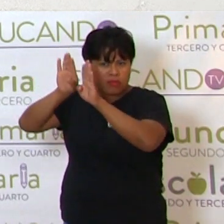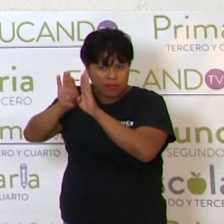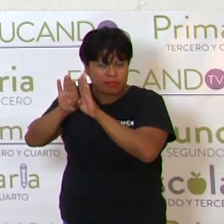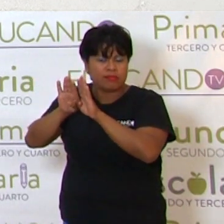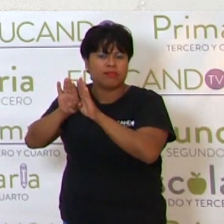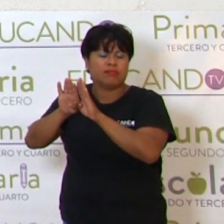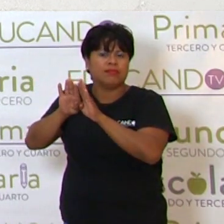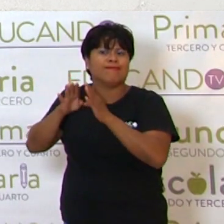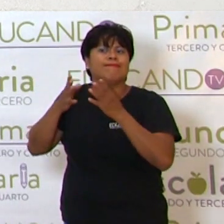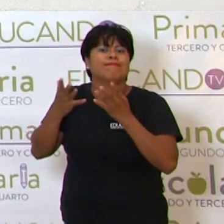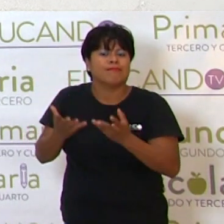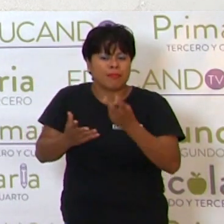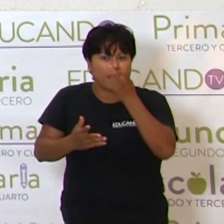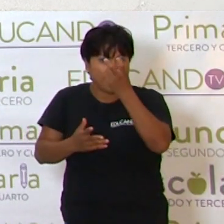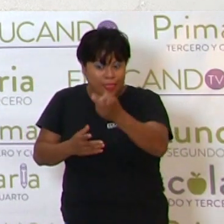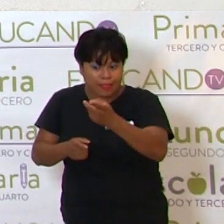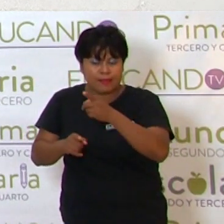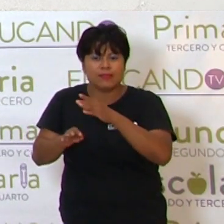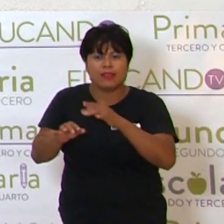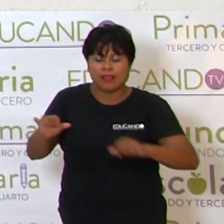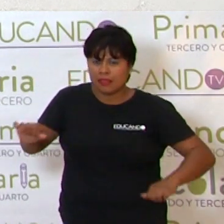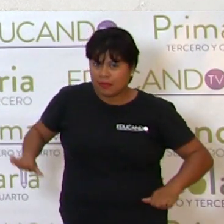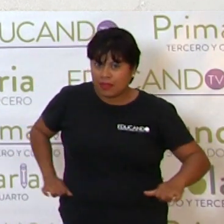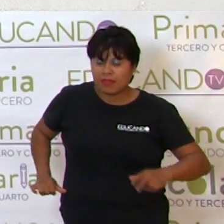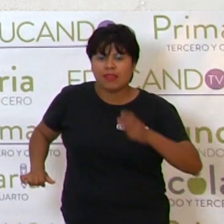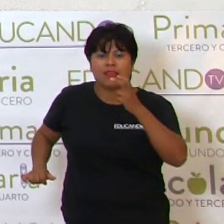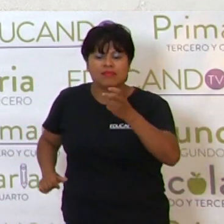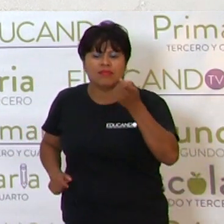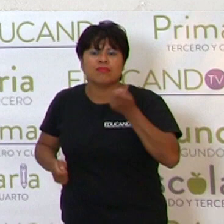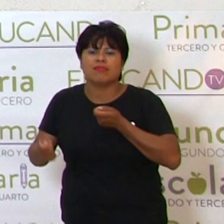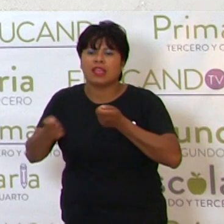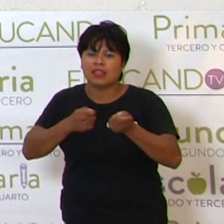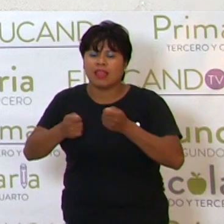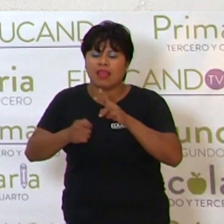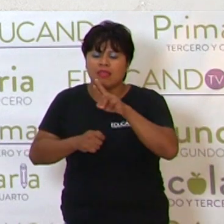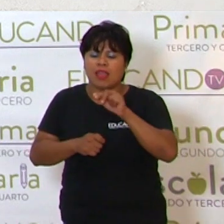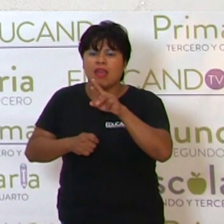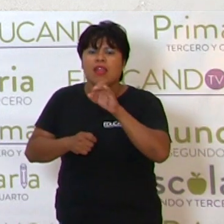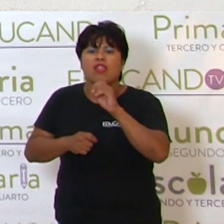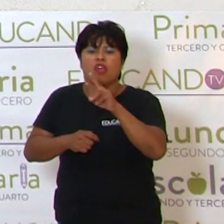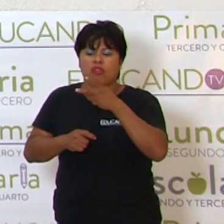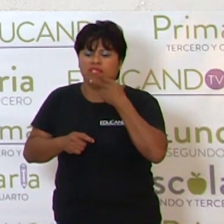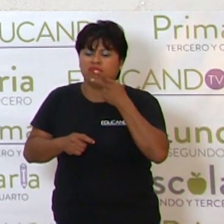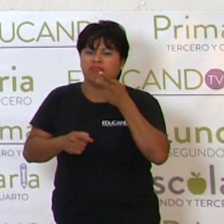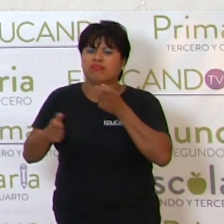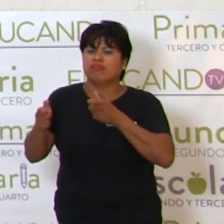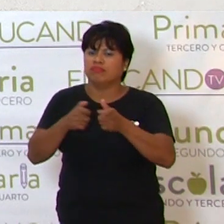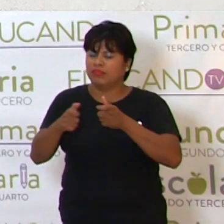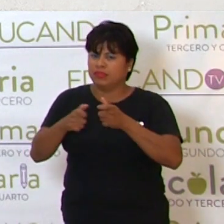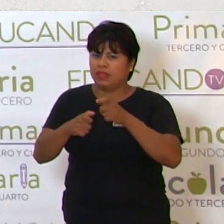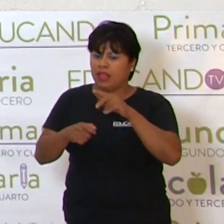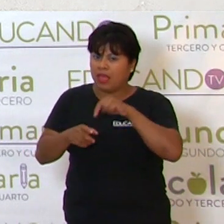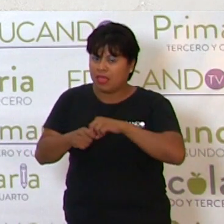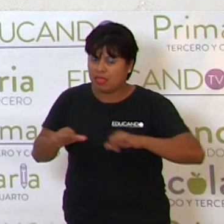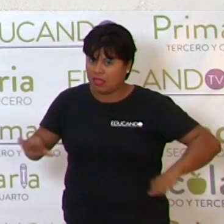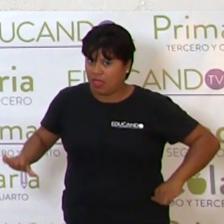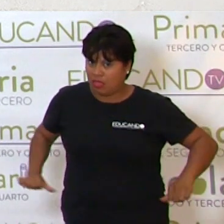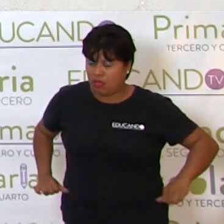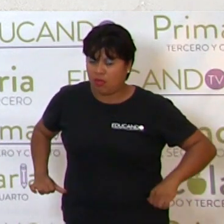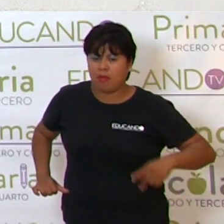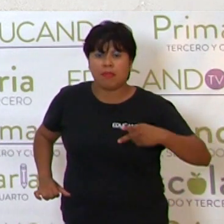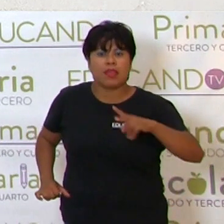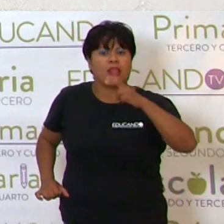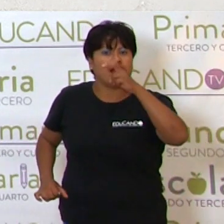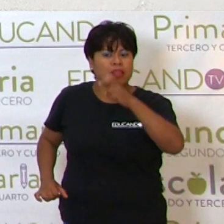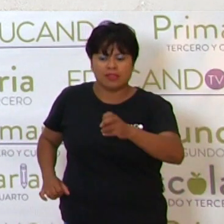cortinas. Esas acotaciones las da el narrador en el texto teatral, pero en realidad no